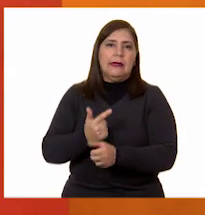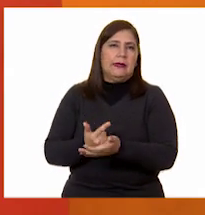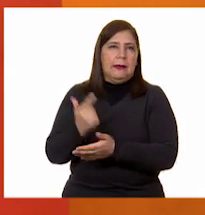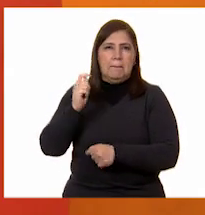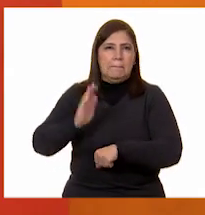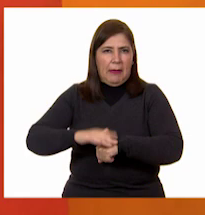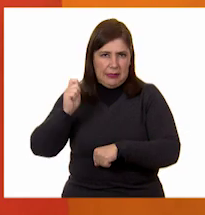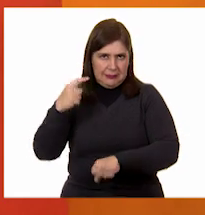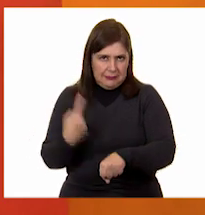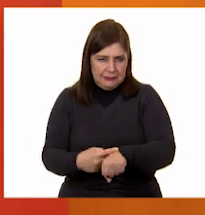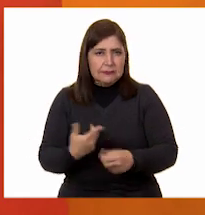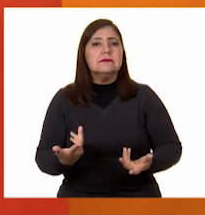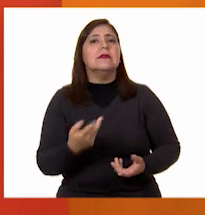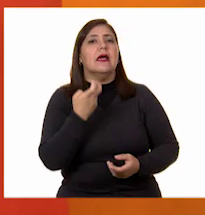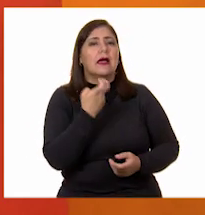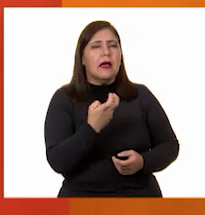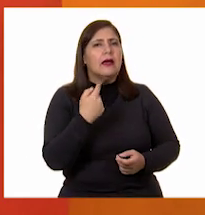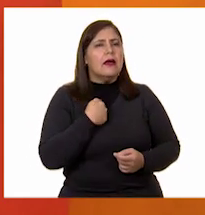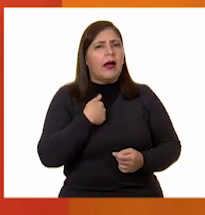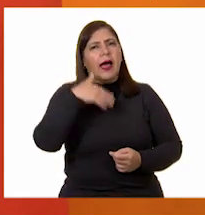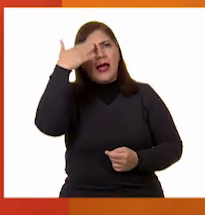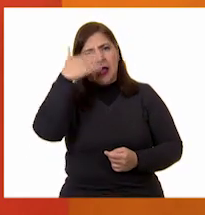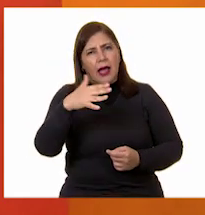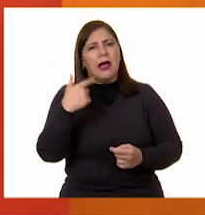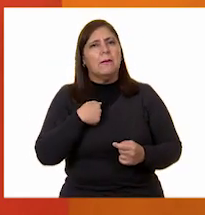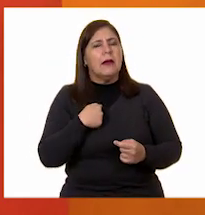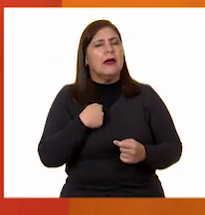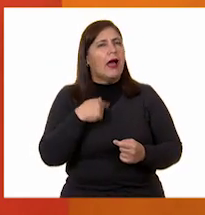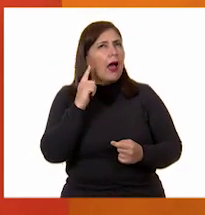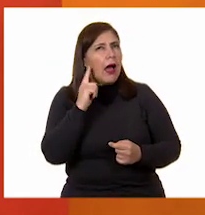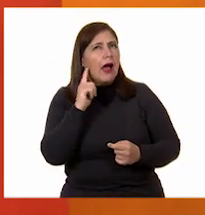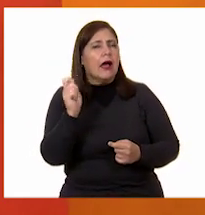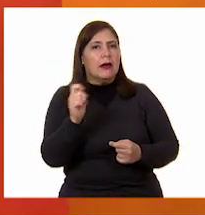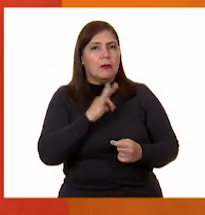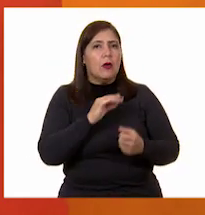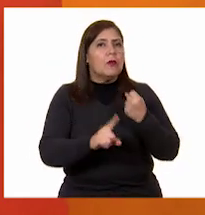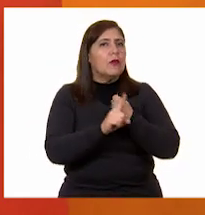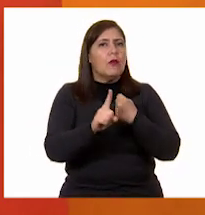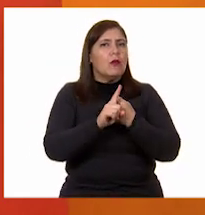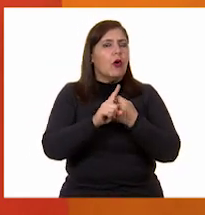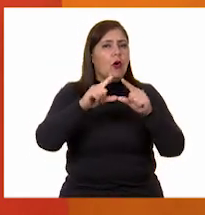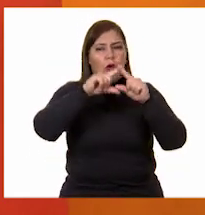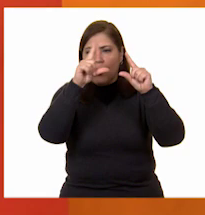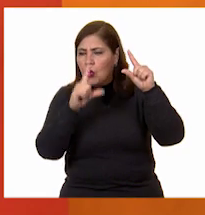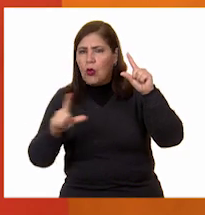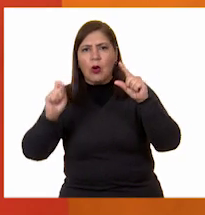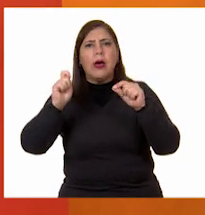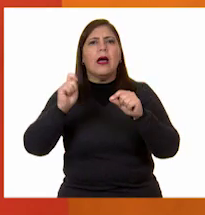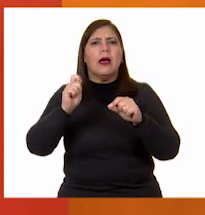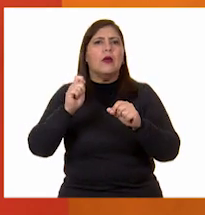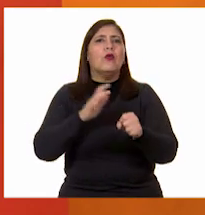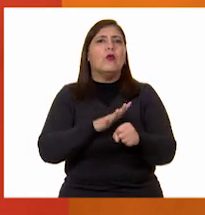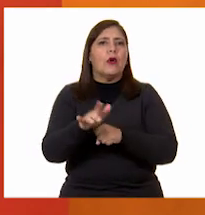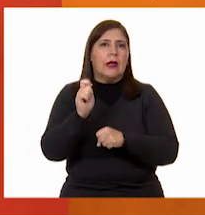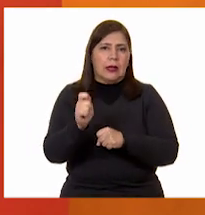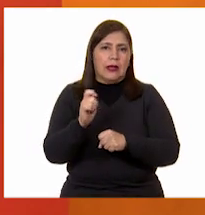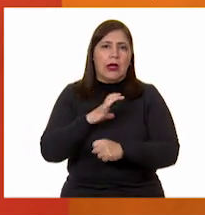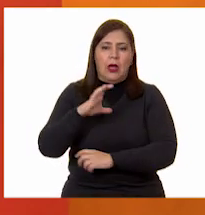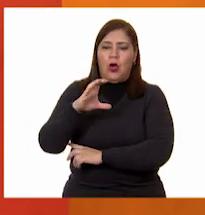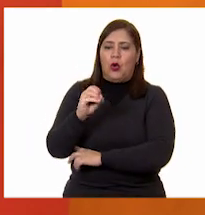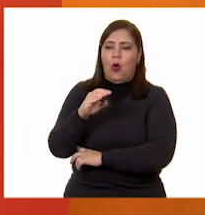Claro, todo este tiempo hemos oído que uno de los principales problemas a nivel nacional justo es esto que mencionas, la